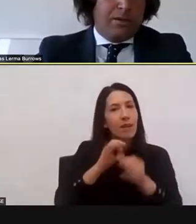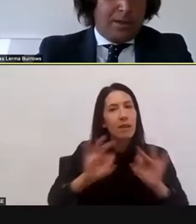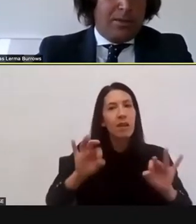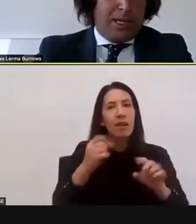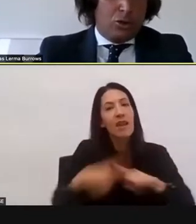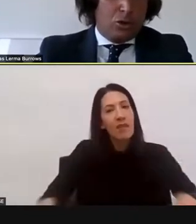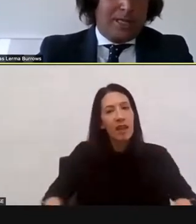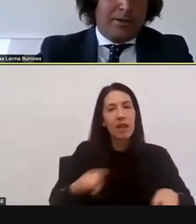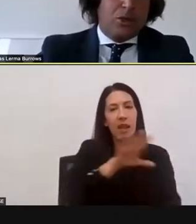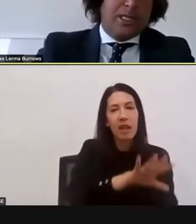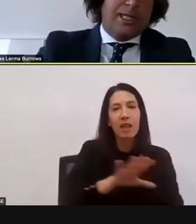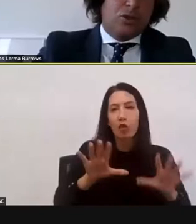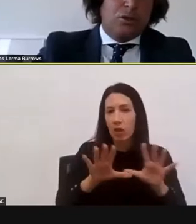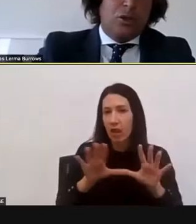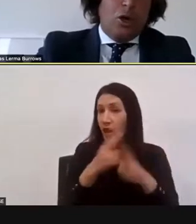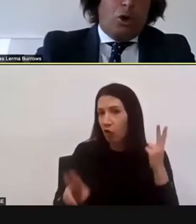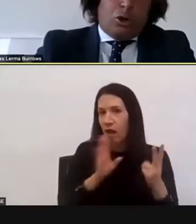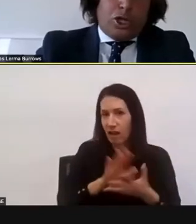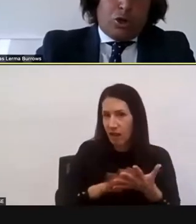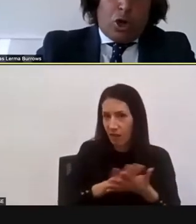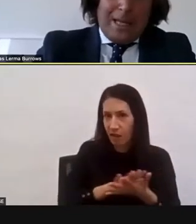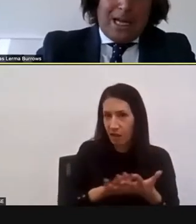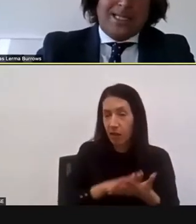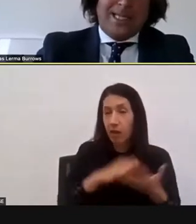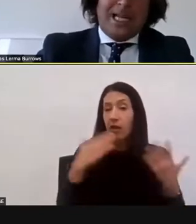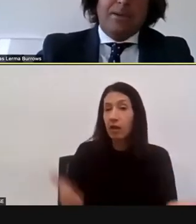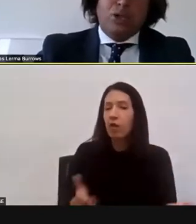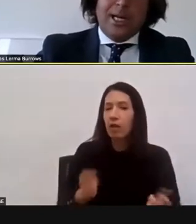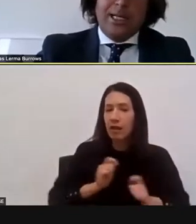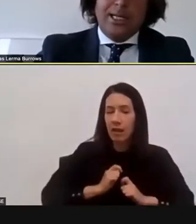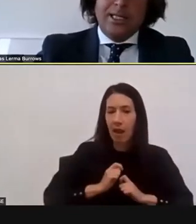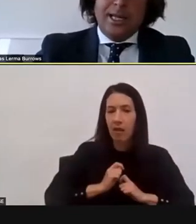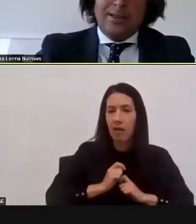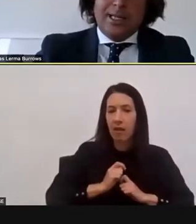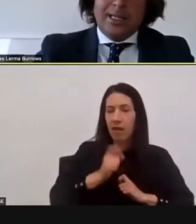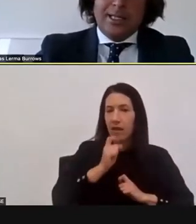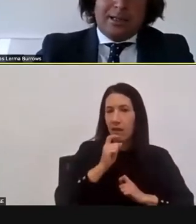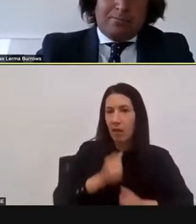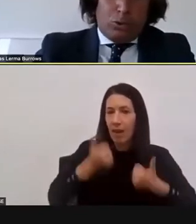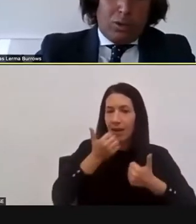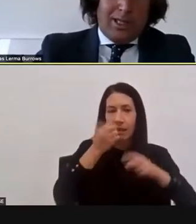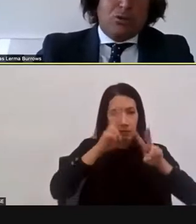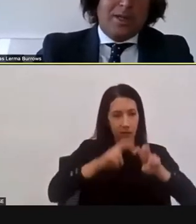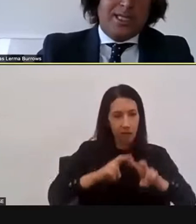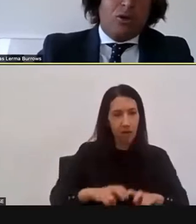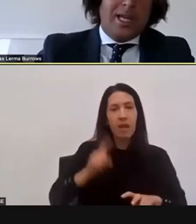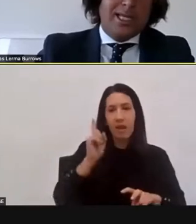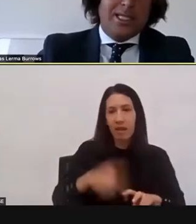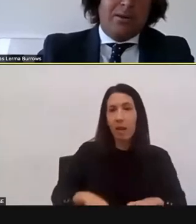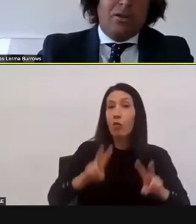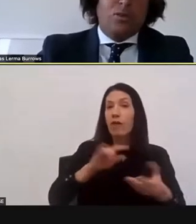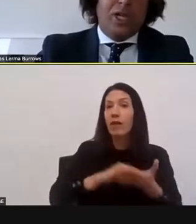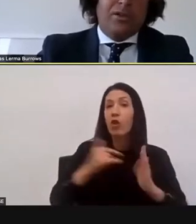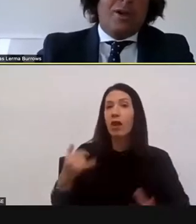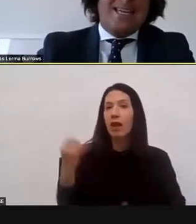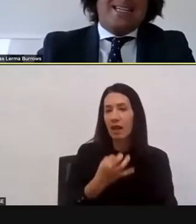que es también los dos que tenemos en este caso. Otro hecho que complica más, si cabe, en nuestro análisis y de la extensa actual de las nuevas tecnologías es el servicio